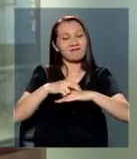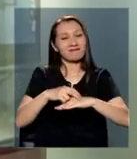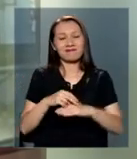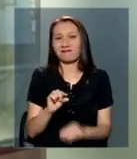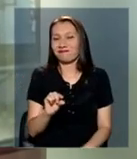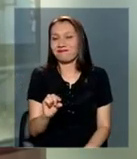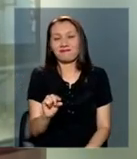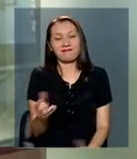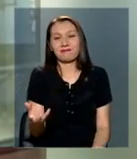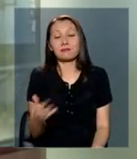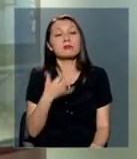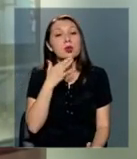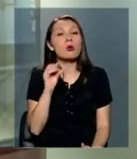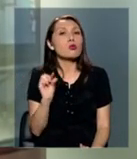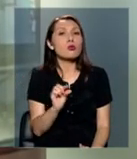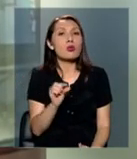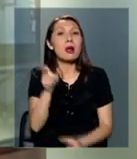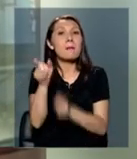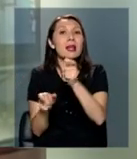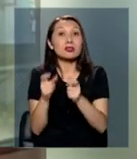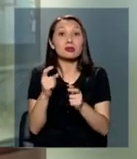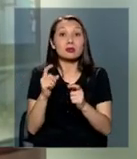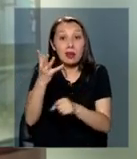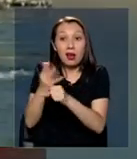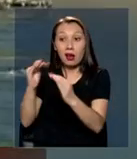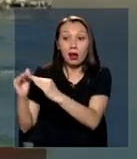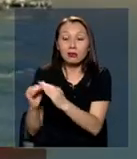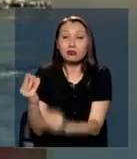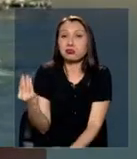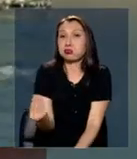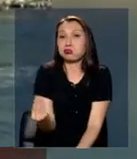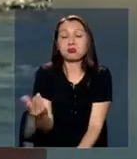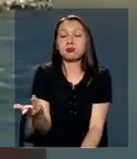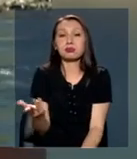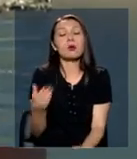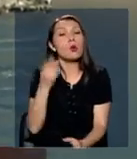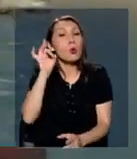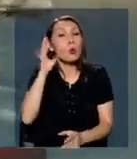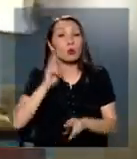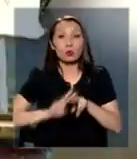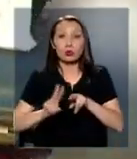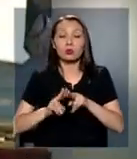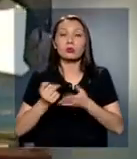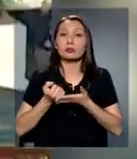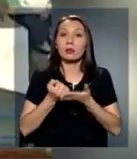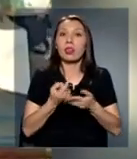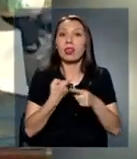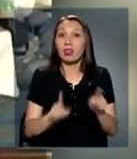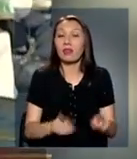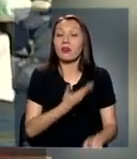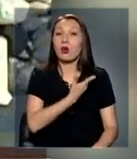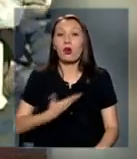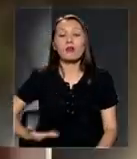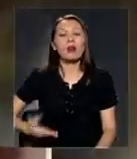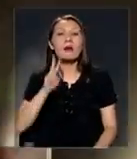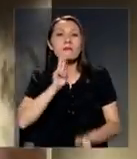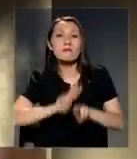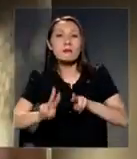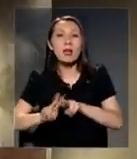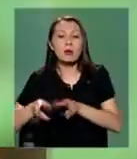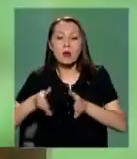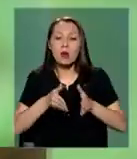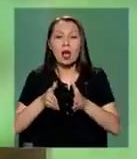escasas porque es muy poca la población que vive ahí. Las únicas soluciones entregadas por los distintos gobiernos han sido el mejoramiento